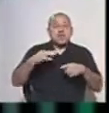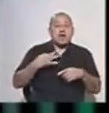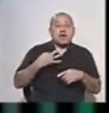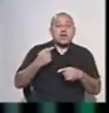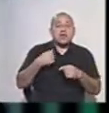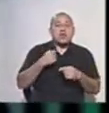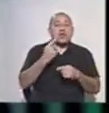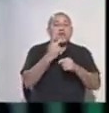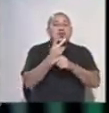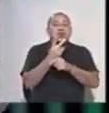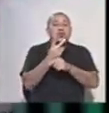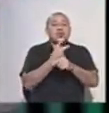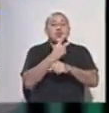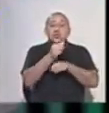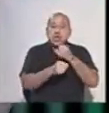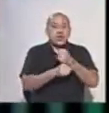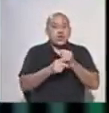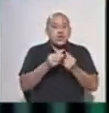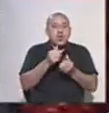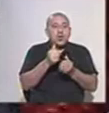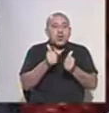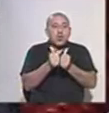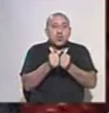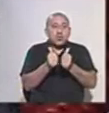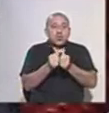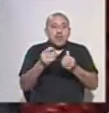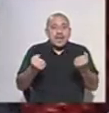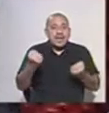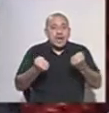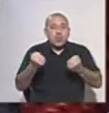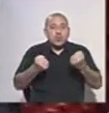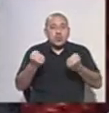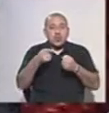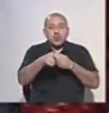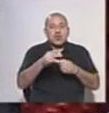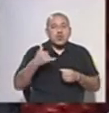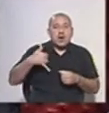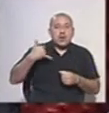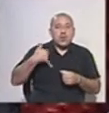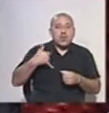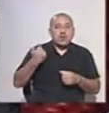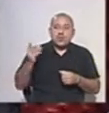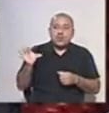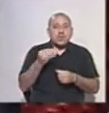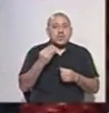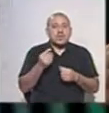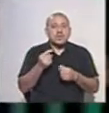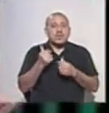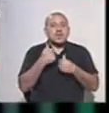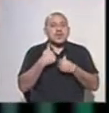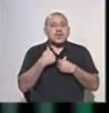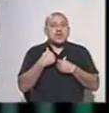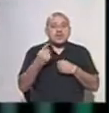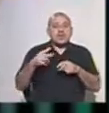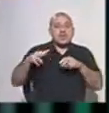vida dentro del auto de Marcel, ¿viste? Cuando éramos chicos, cuando éramos más jóvenes. Y todos nosotros. ¿Viste? Yo en el asiento del